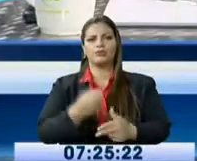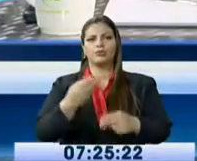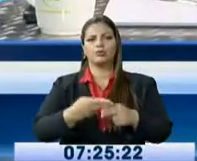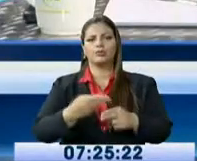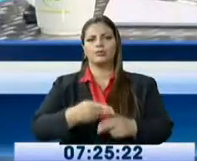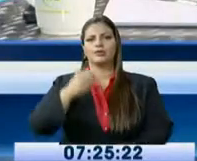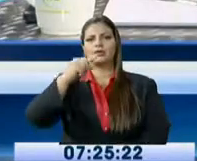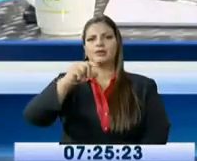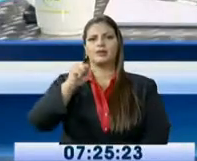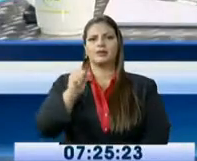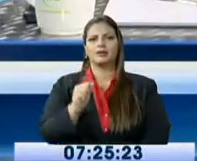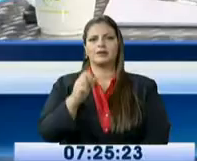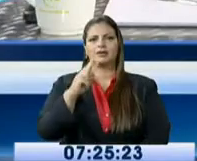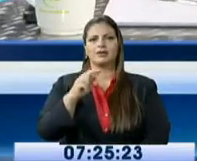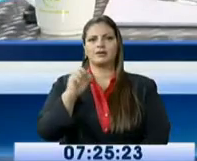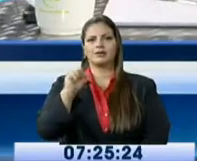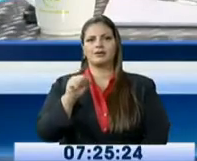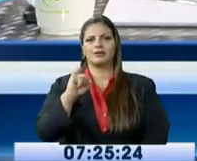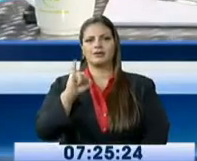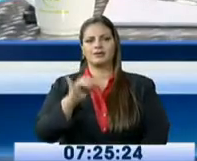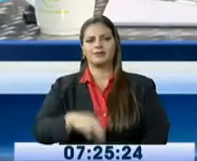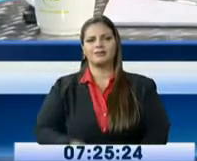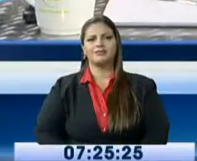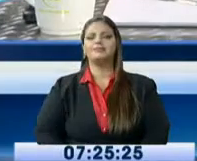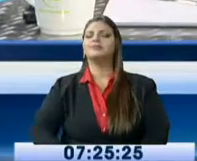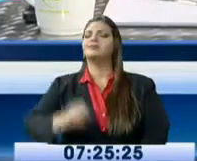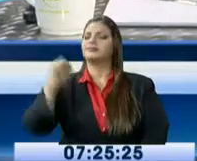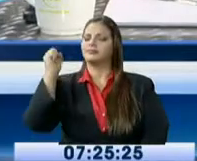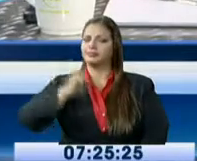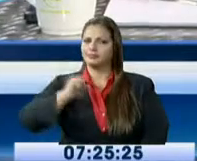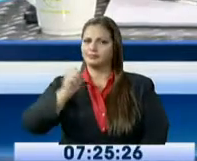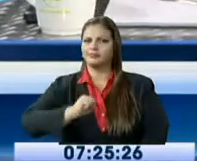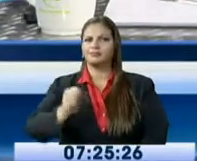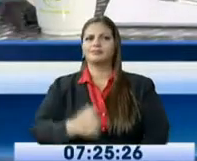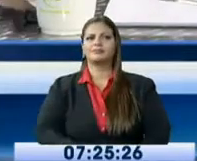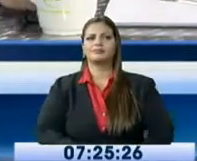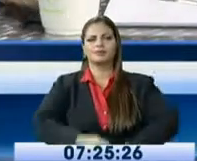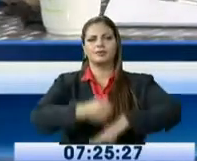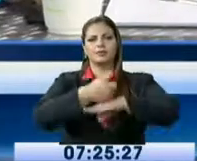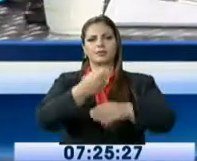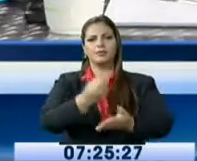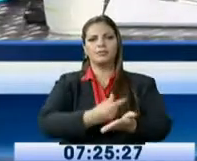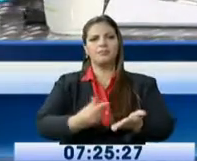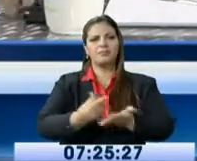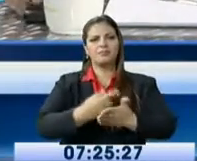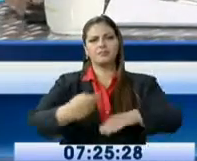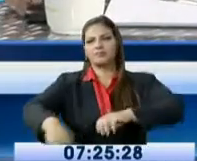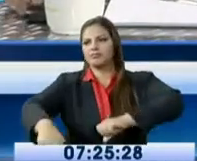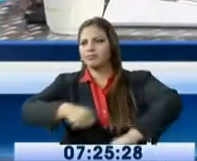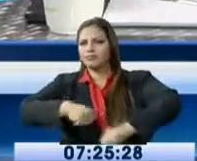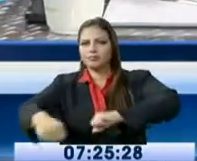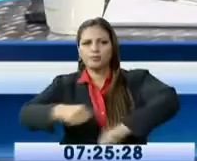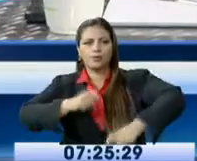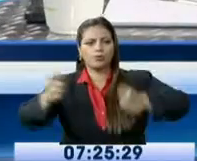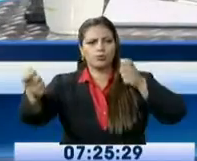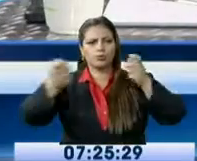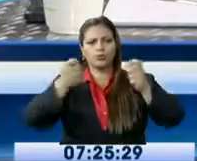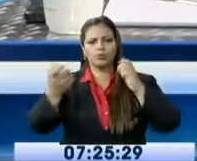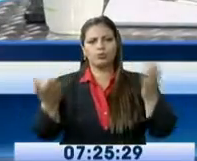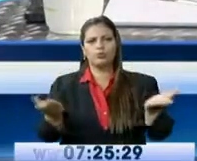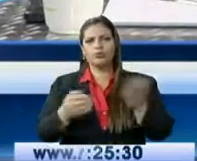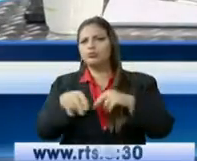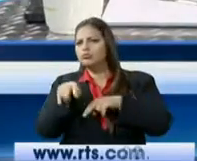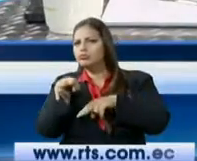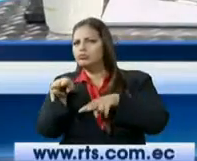Efectivamente. Adelante. Así es, Hugo y amigos televidentes, la Intendencia del Guayas realiza un operativo de control de precios y ya